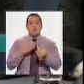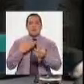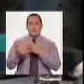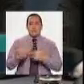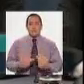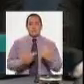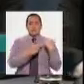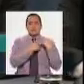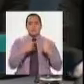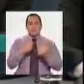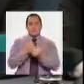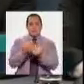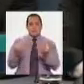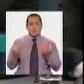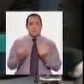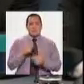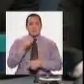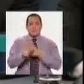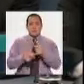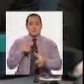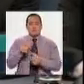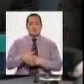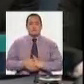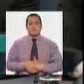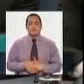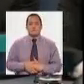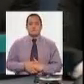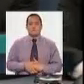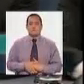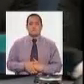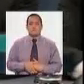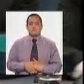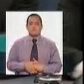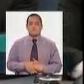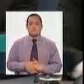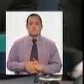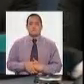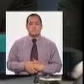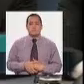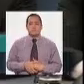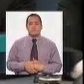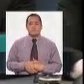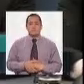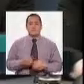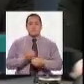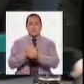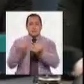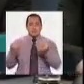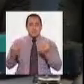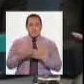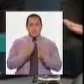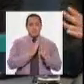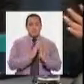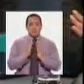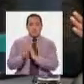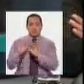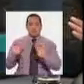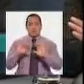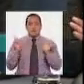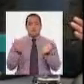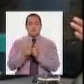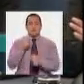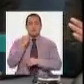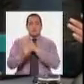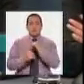responsabilidad de estas personas. Los procesos ante cortes